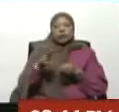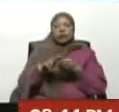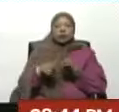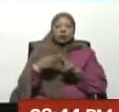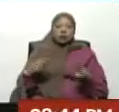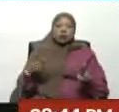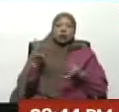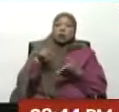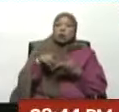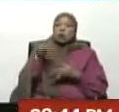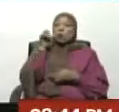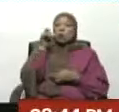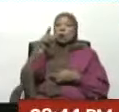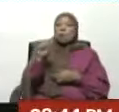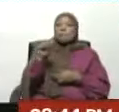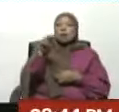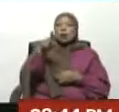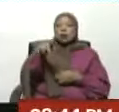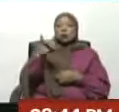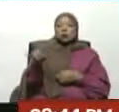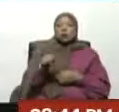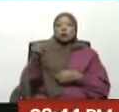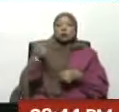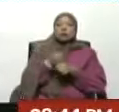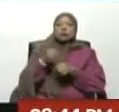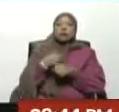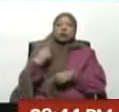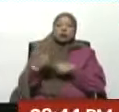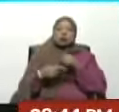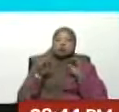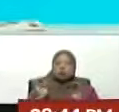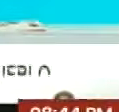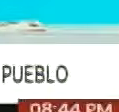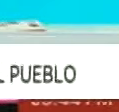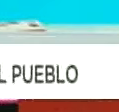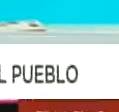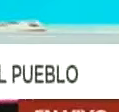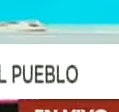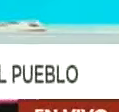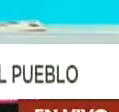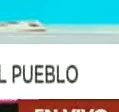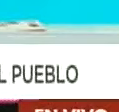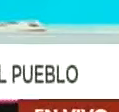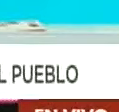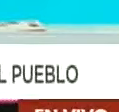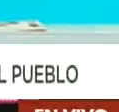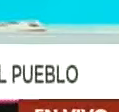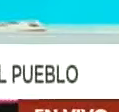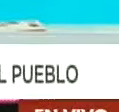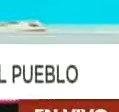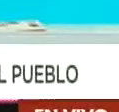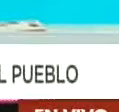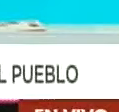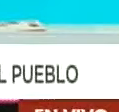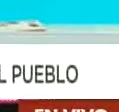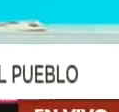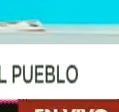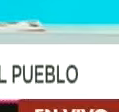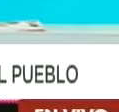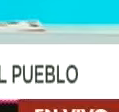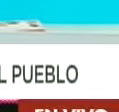se han tomado las medidas para reponer los conductores, circuitos y cables que